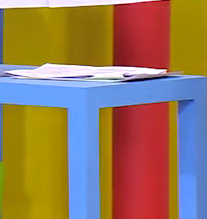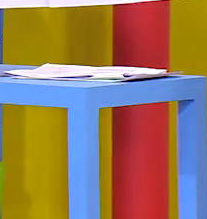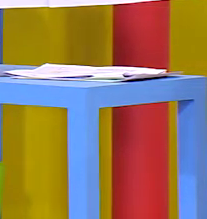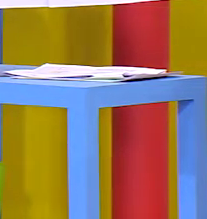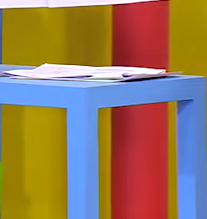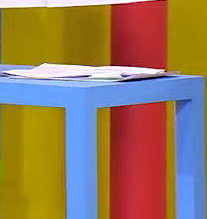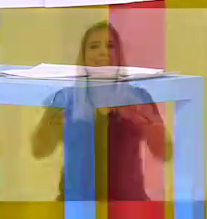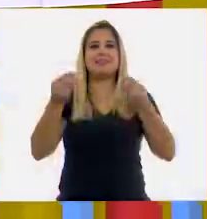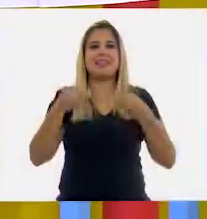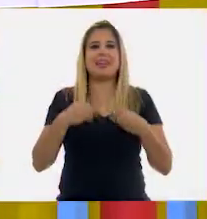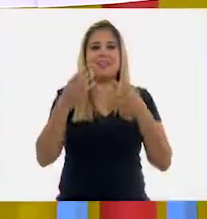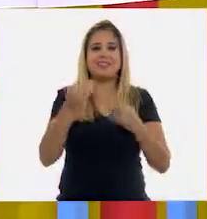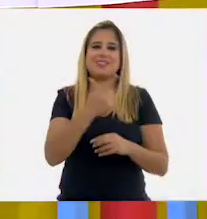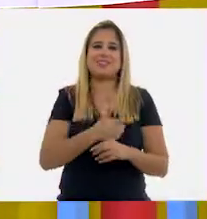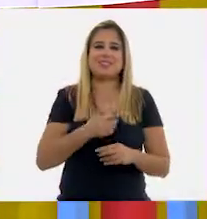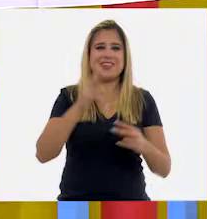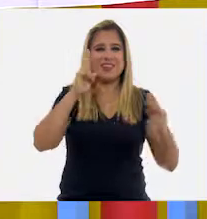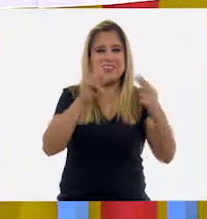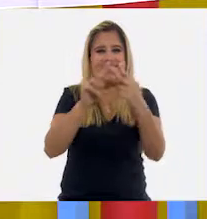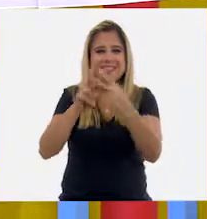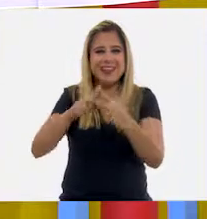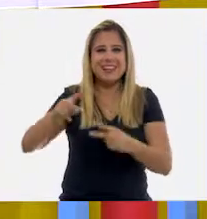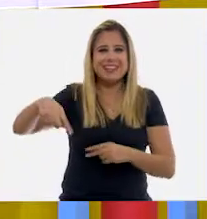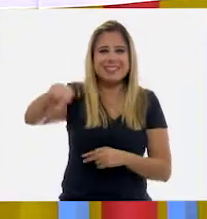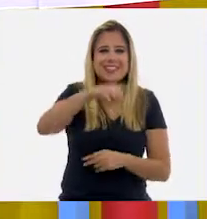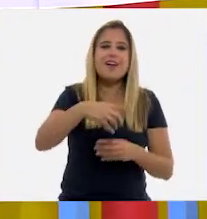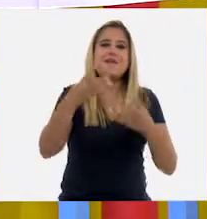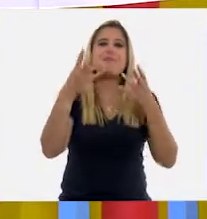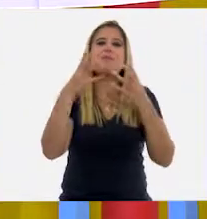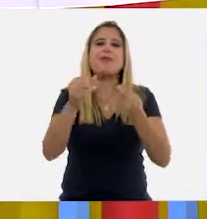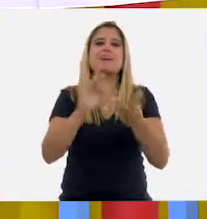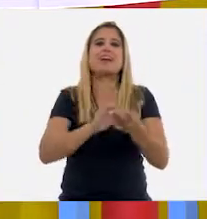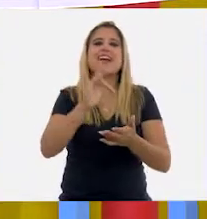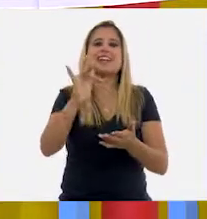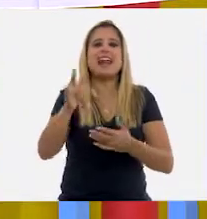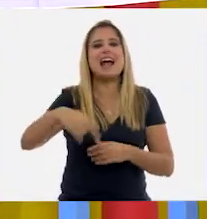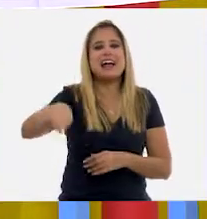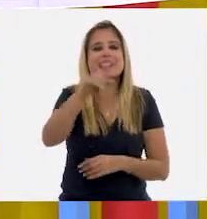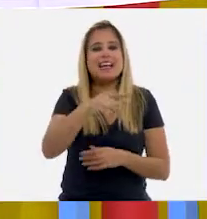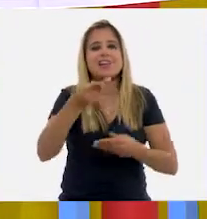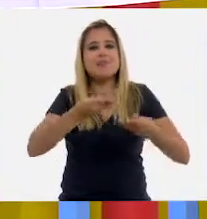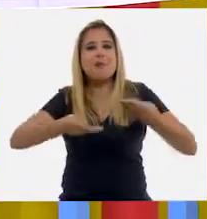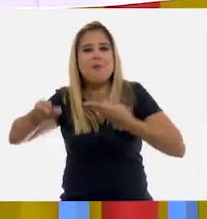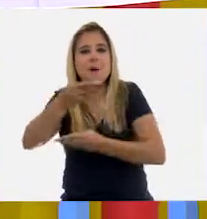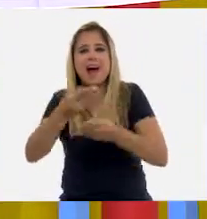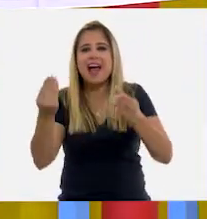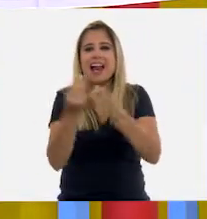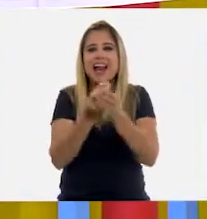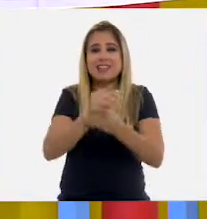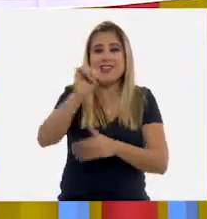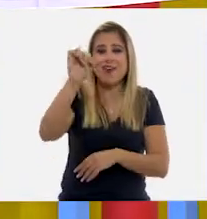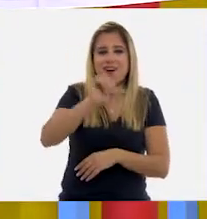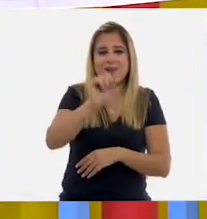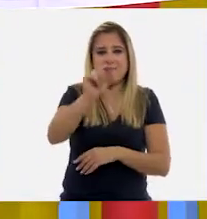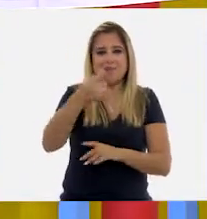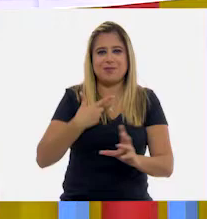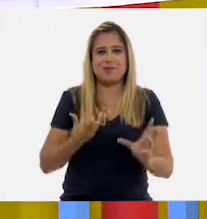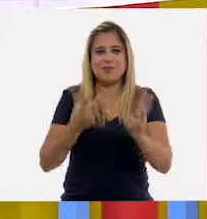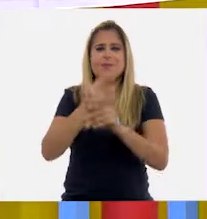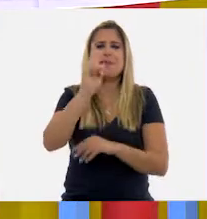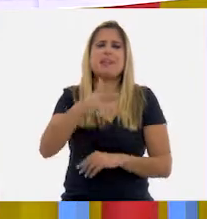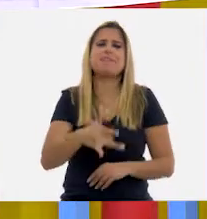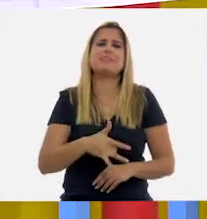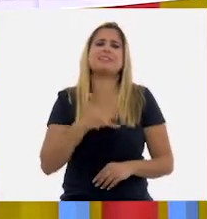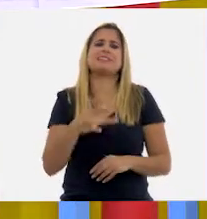da mucho gusto volver a verte, Pepe. Muchas gracias por compartir la clase el día de hoy conmigo. Me siento